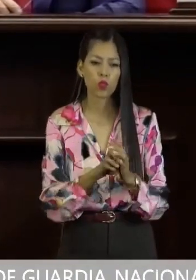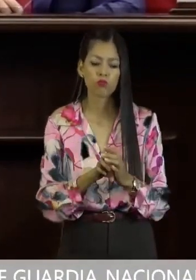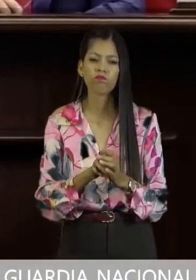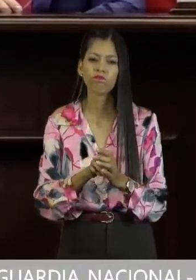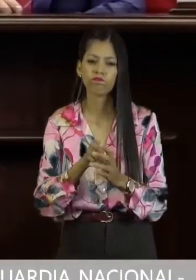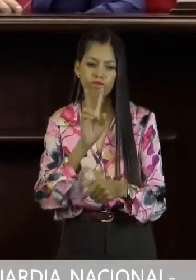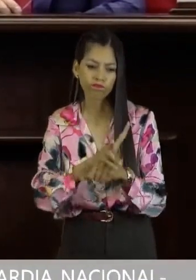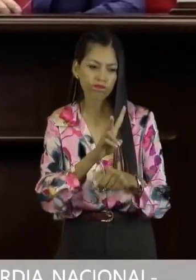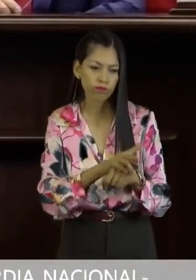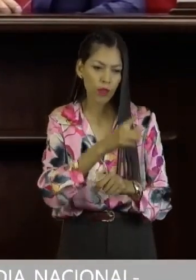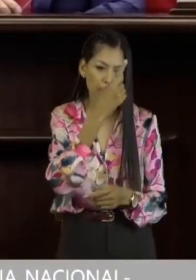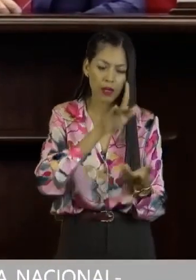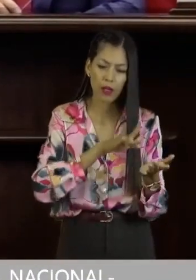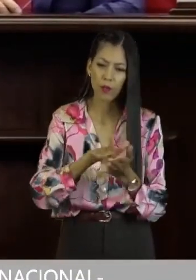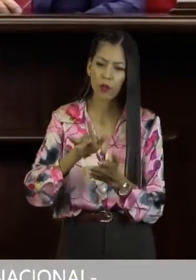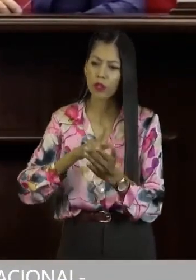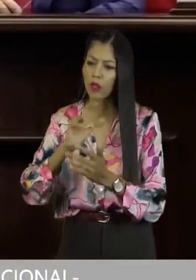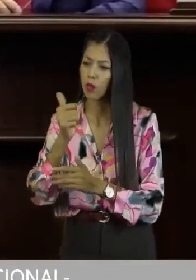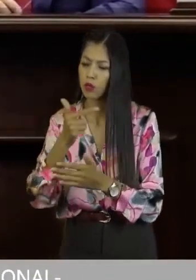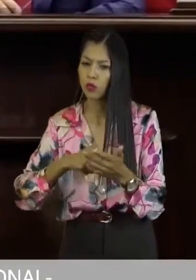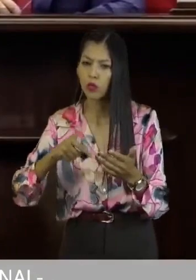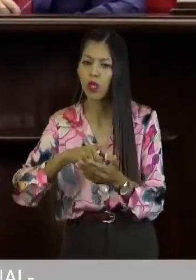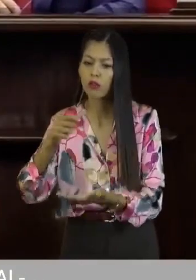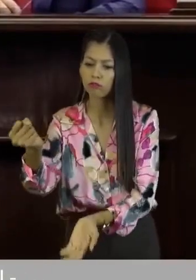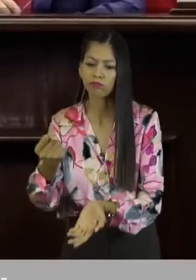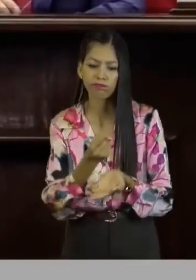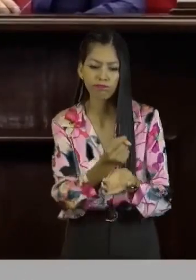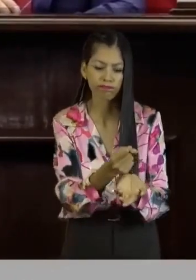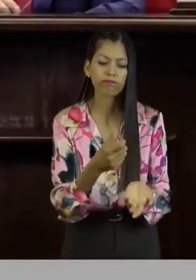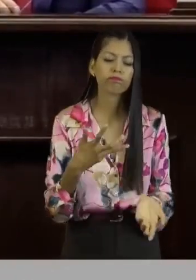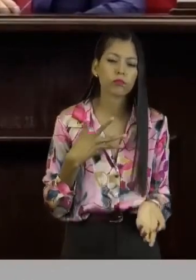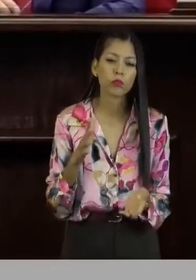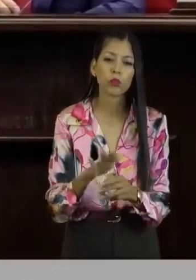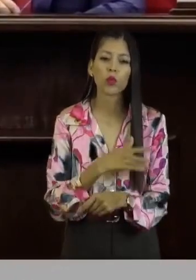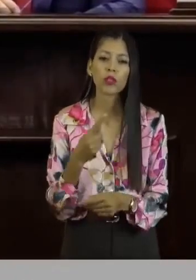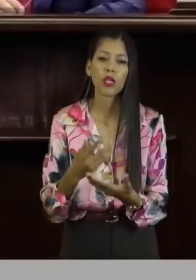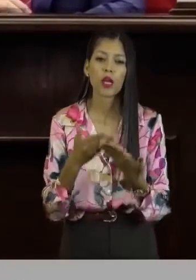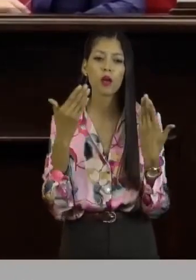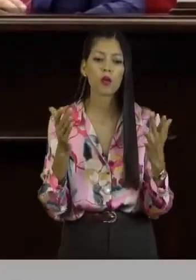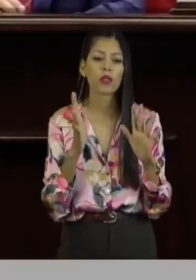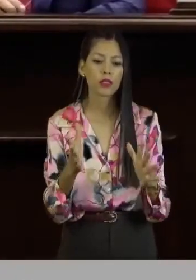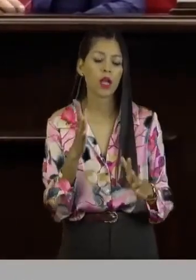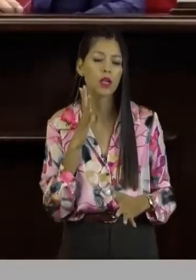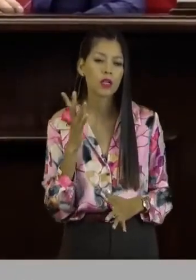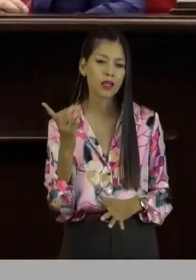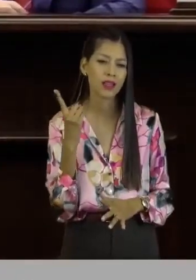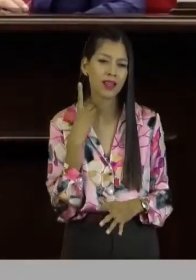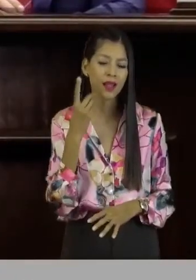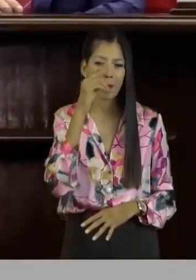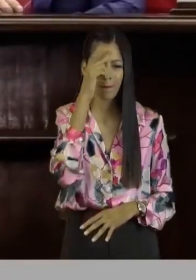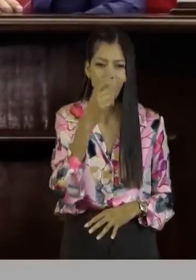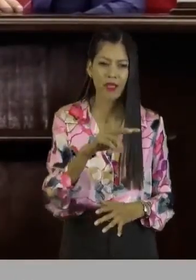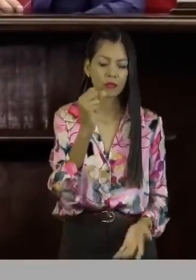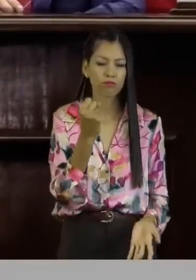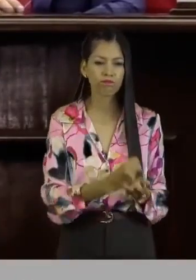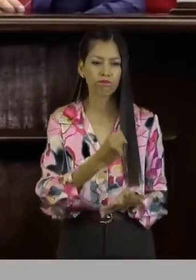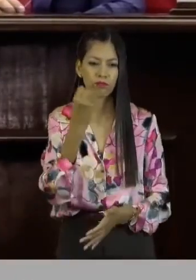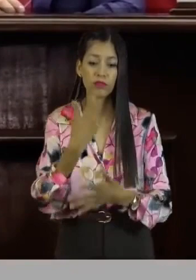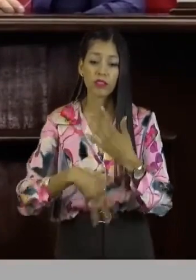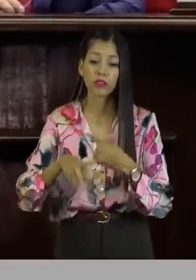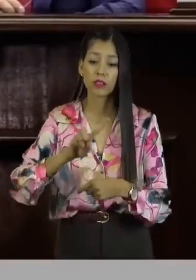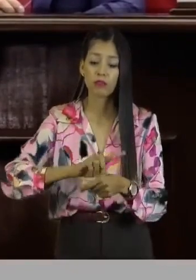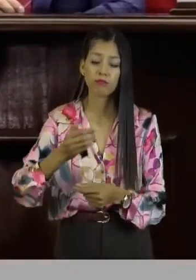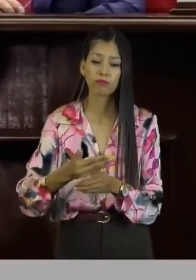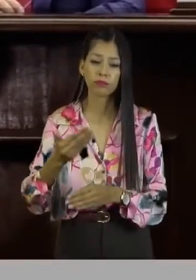tareas. Recursos van a haber porque ahora ya la Cámara de Diputados aprobó hace 15